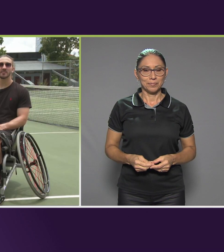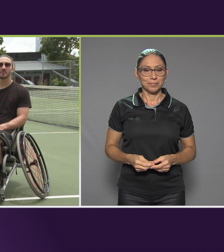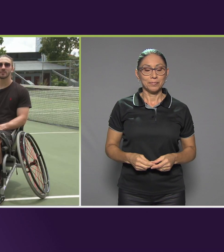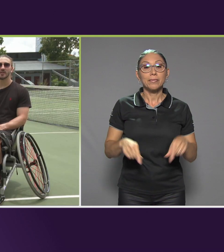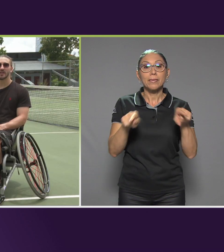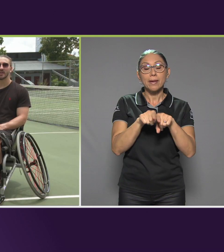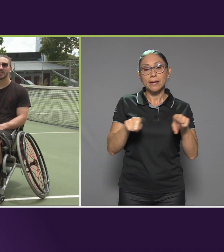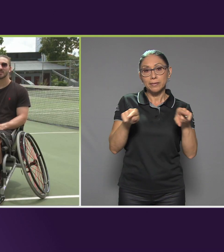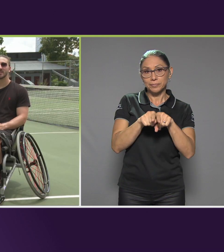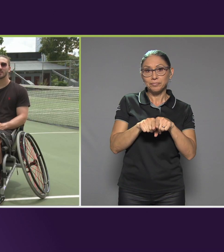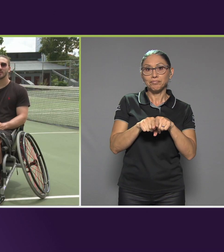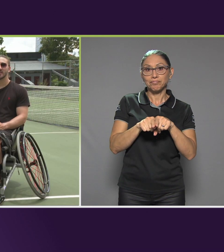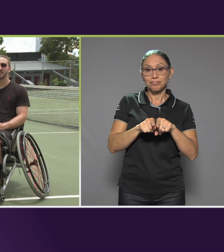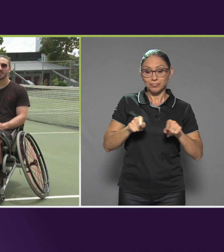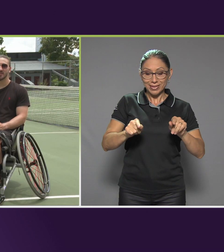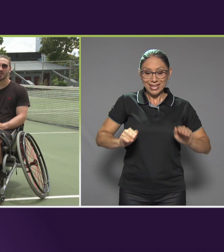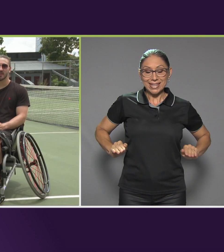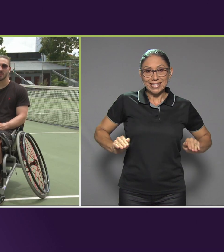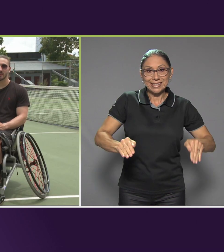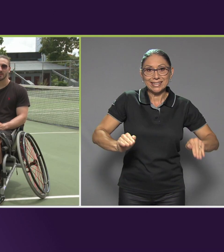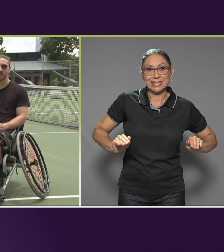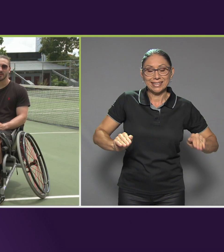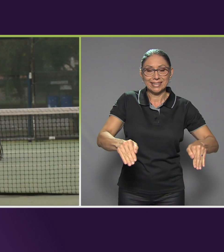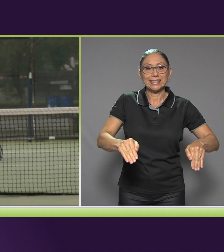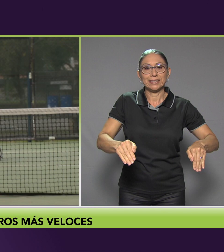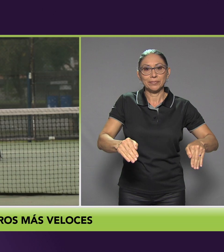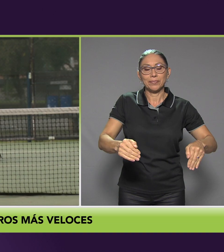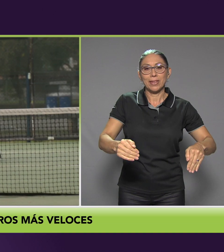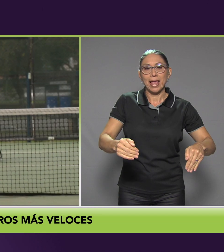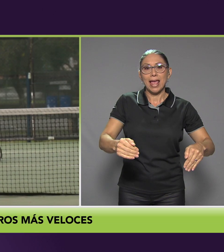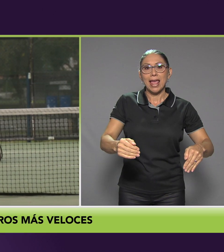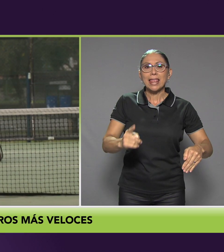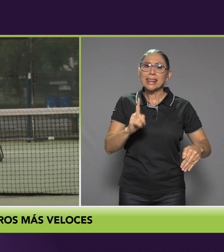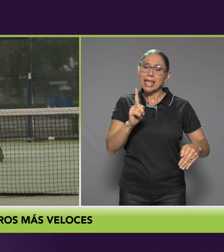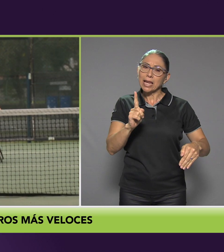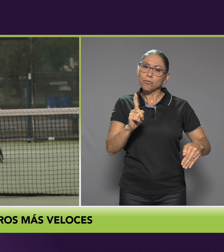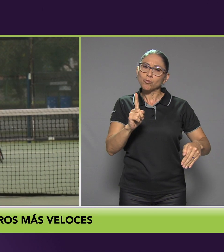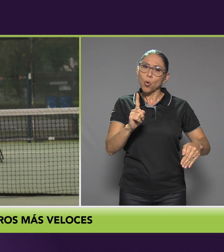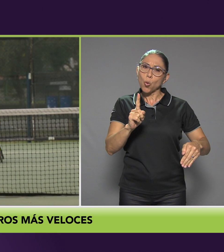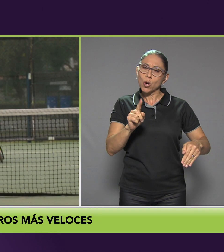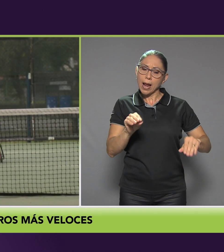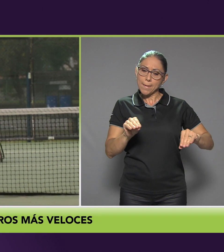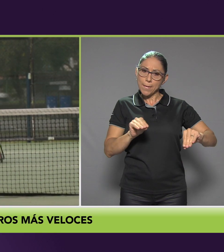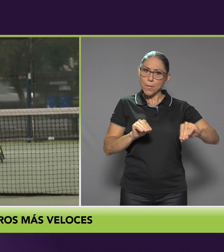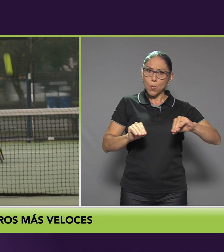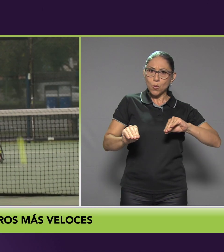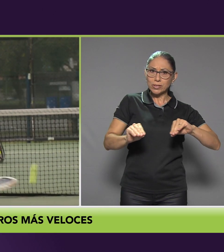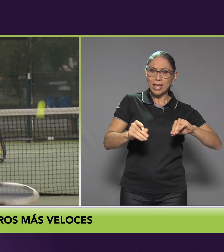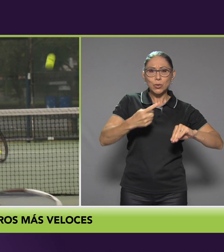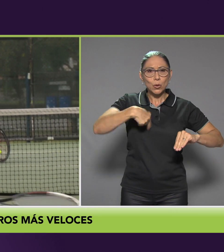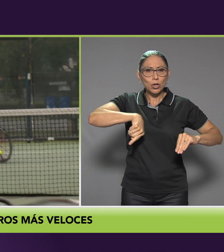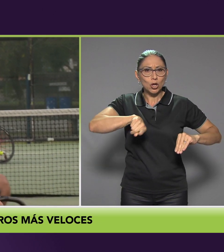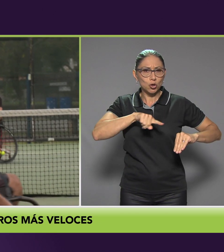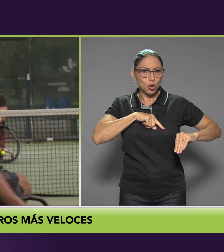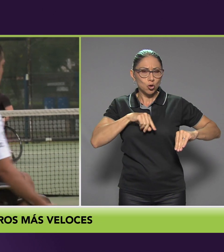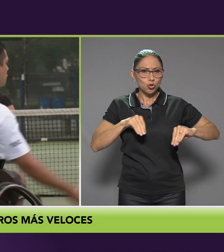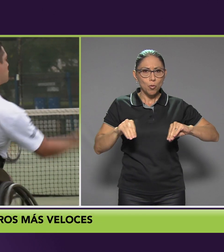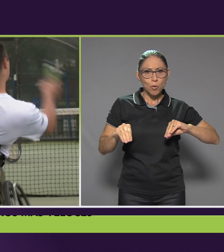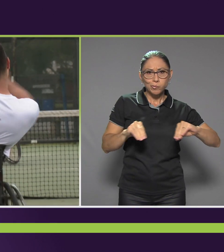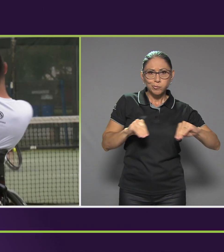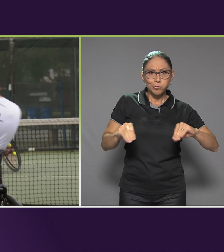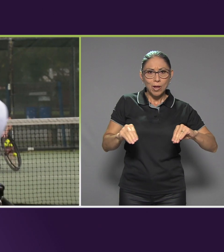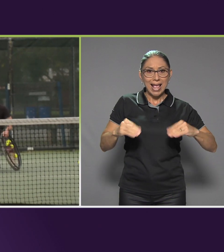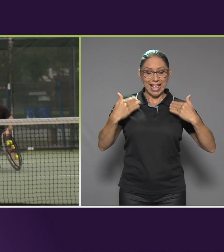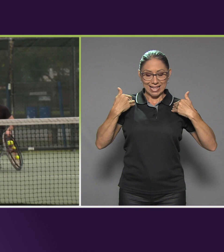Aparte de eso, las sillas de ruedas tienen un ángulo donde jugamos con ella, donde podemos tirar el